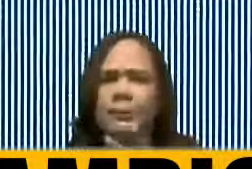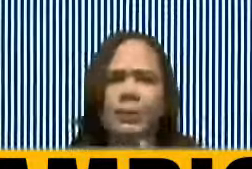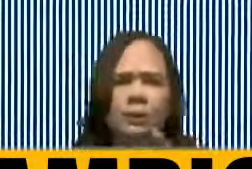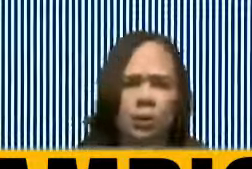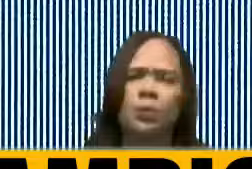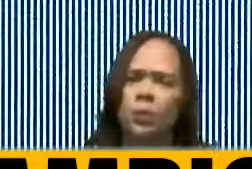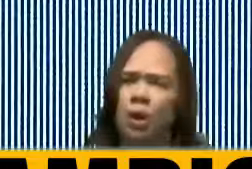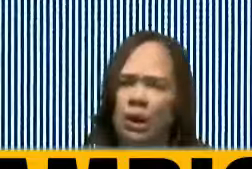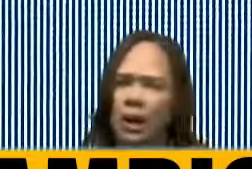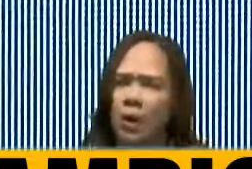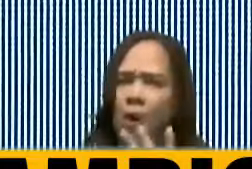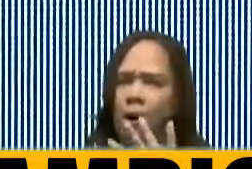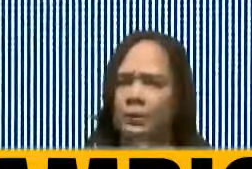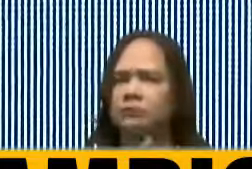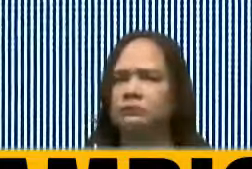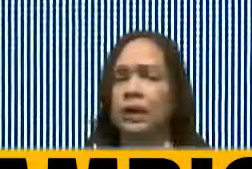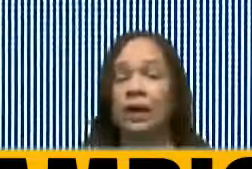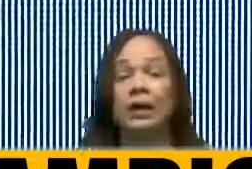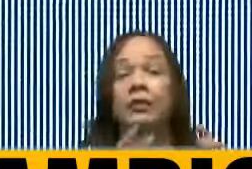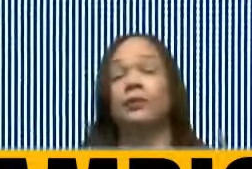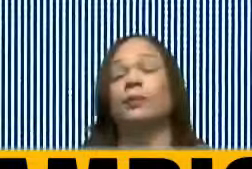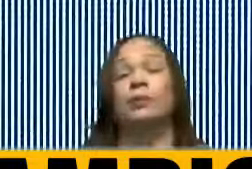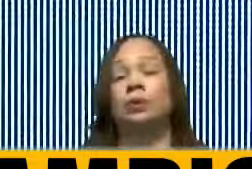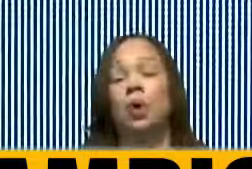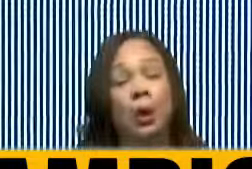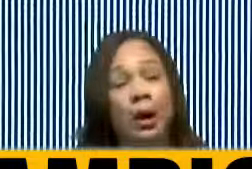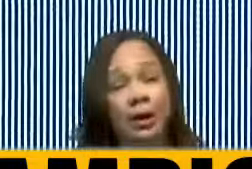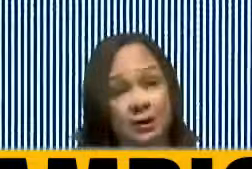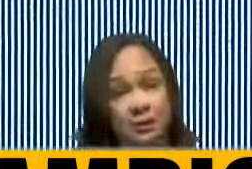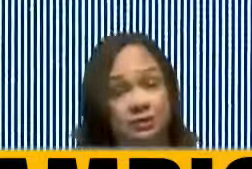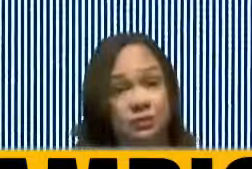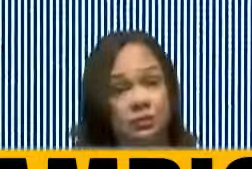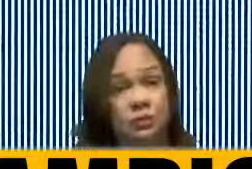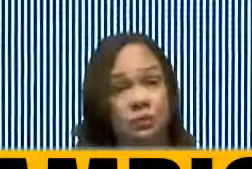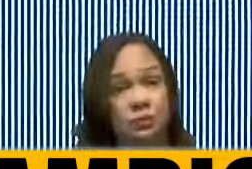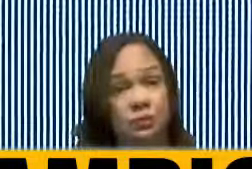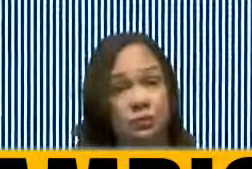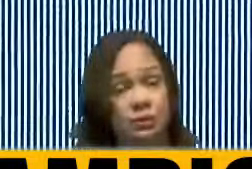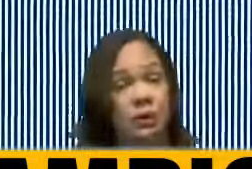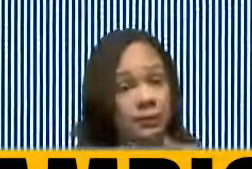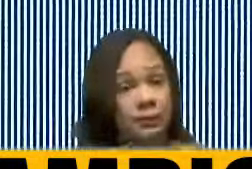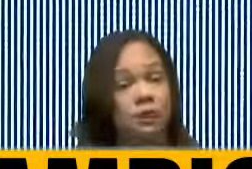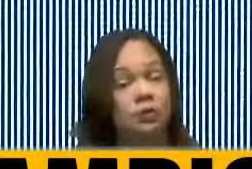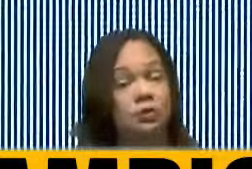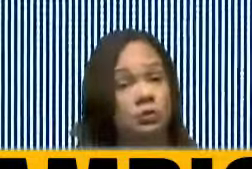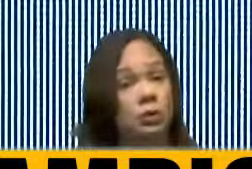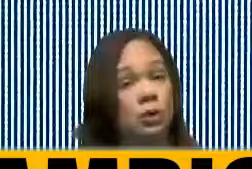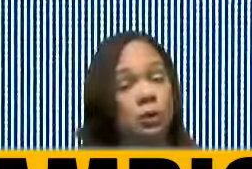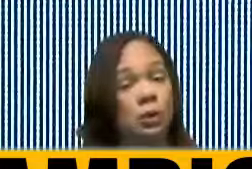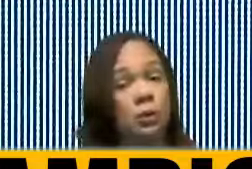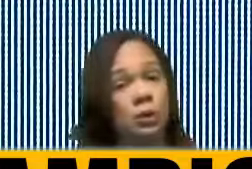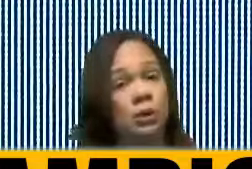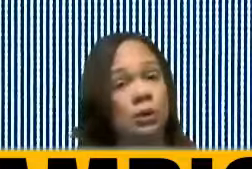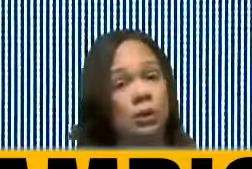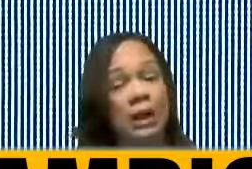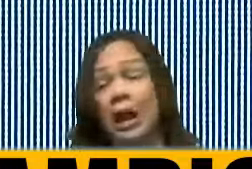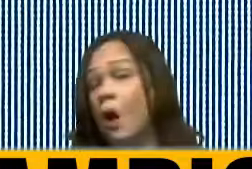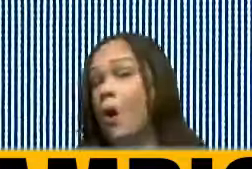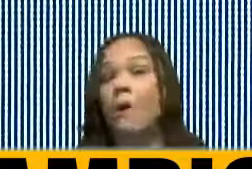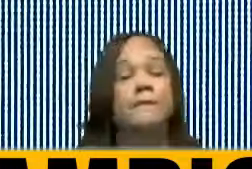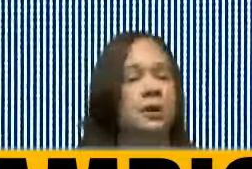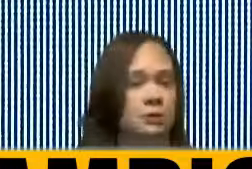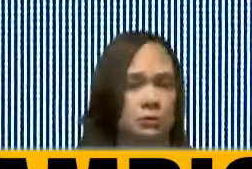covid en donde educación ejecutó el Ministerio de Educación ejecutó en su